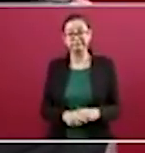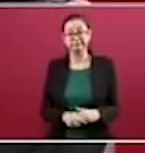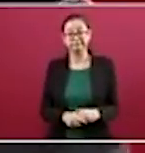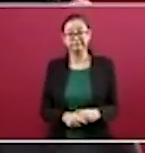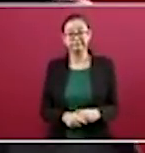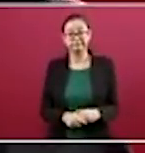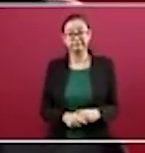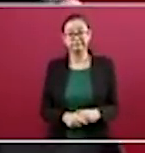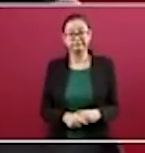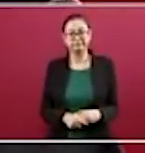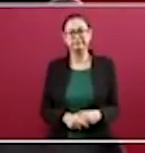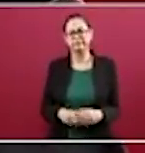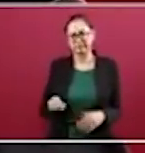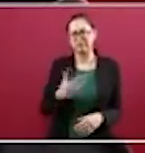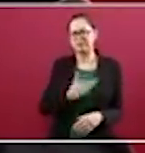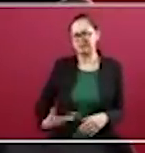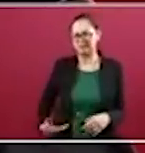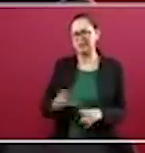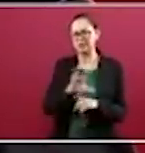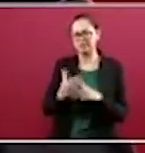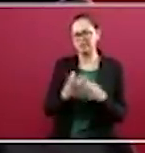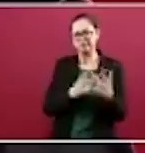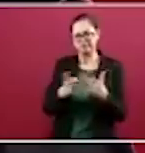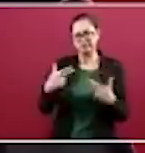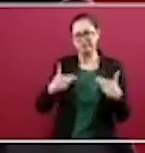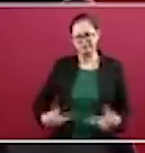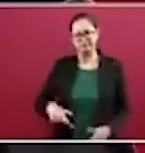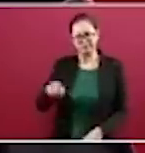Lo sabe el presidente de la Comisión de Derechos Humanos.